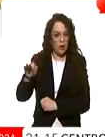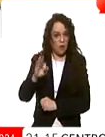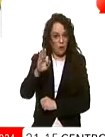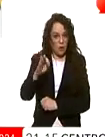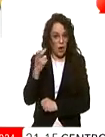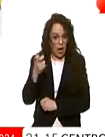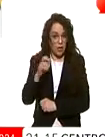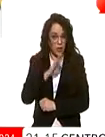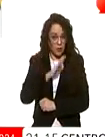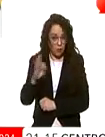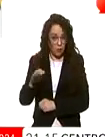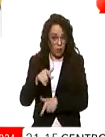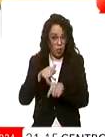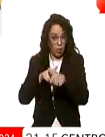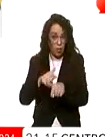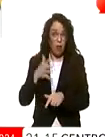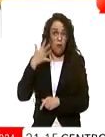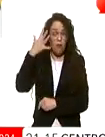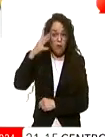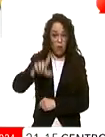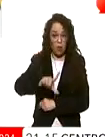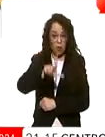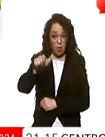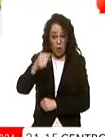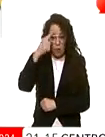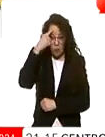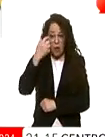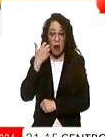esta dinámica de retraso?